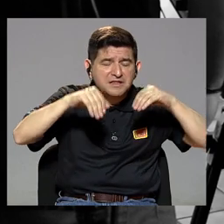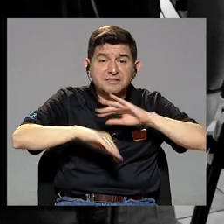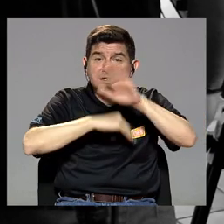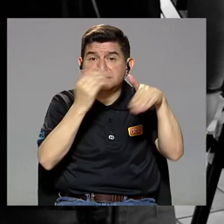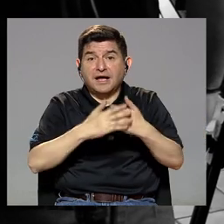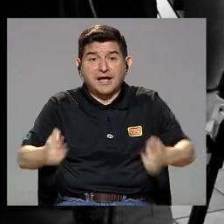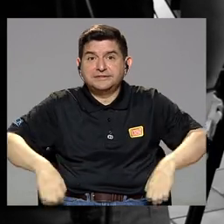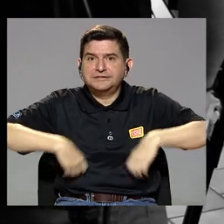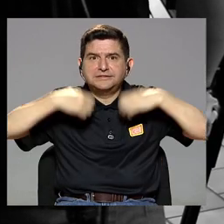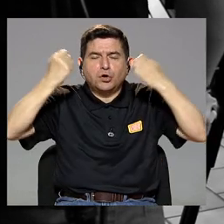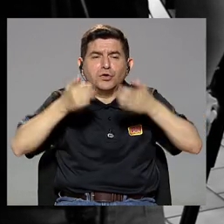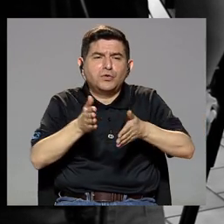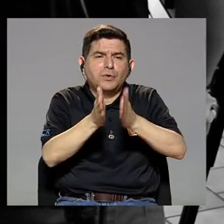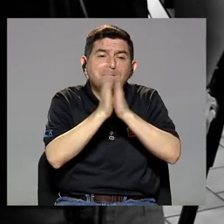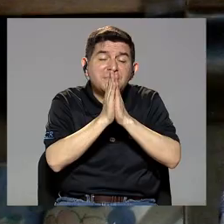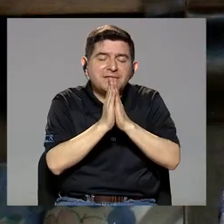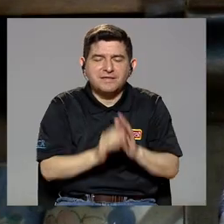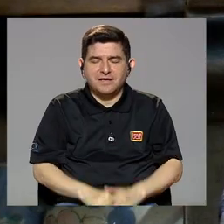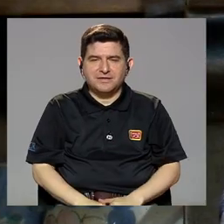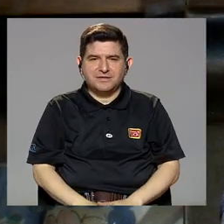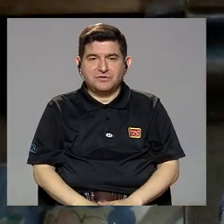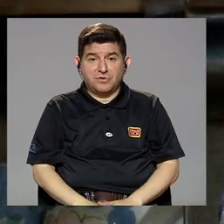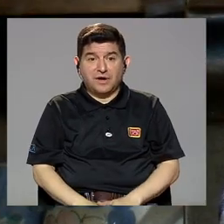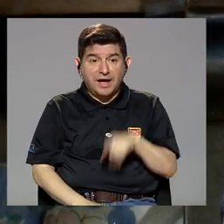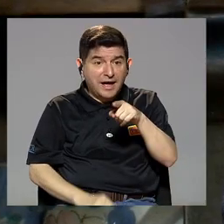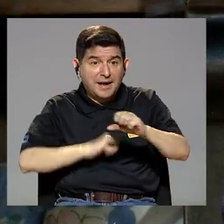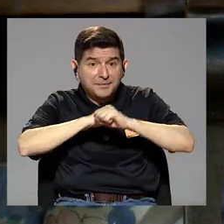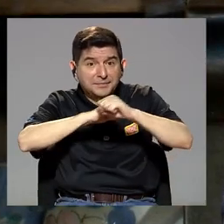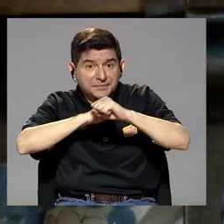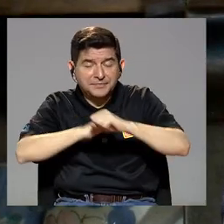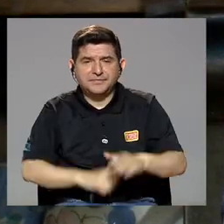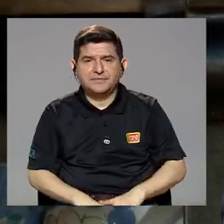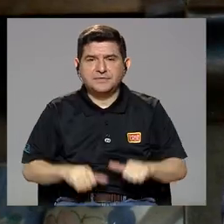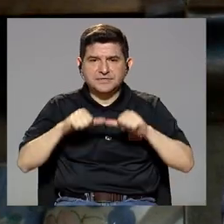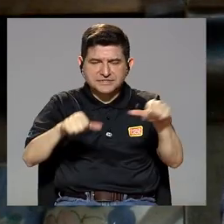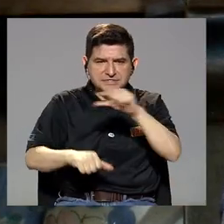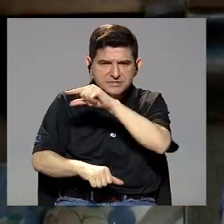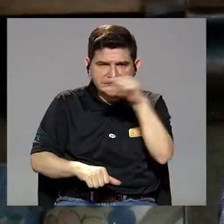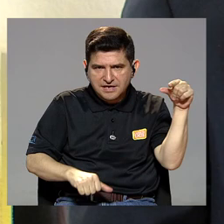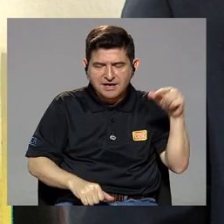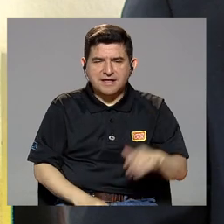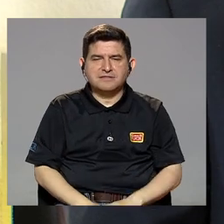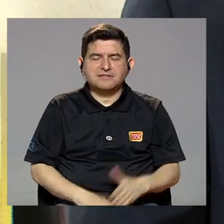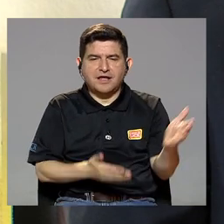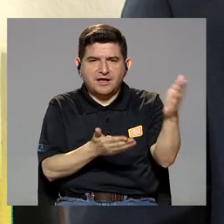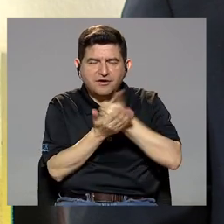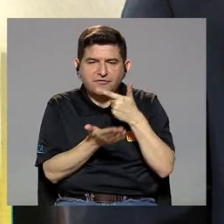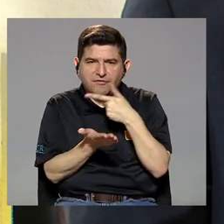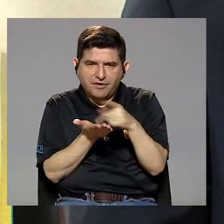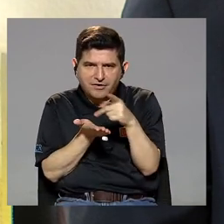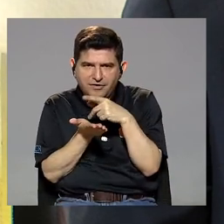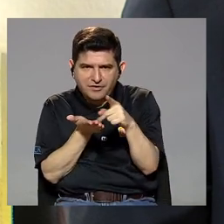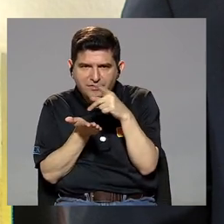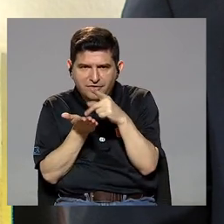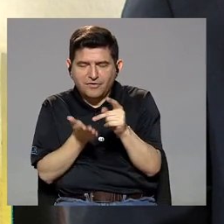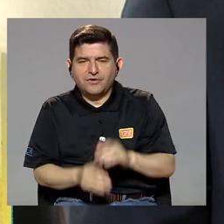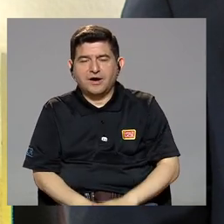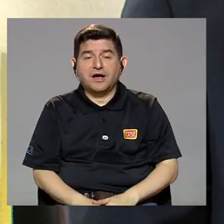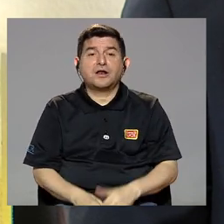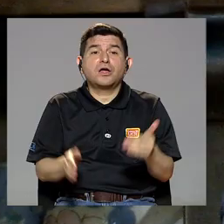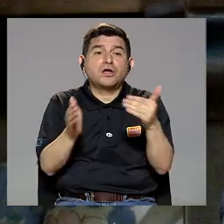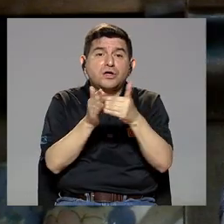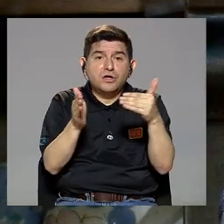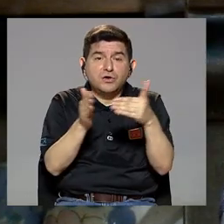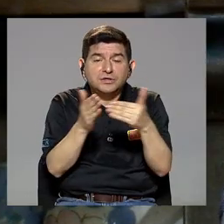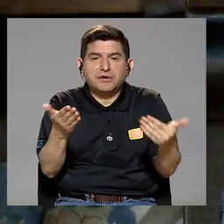hubiera pidiendo anuncios la semana siguiente íbamos íbamos cobrando y los